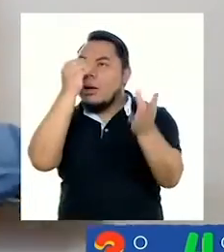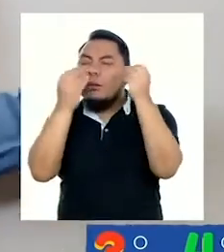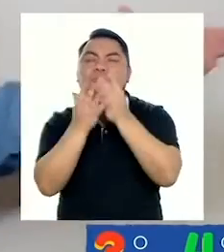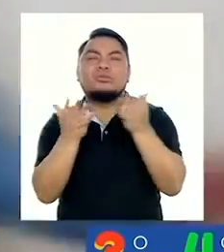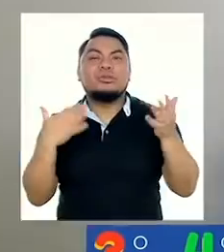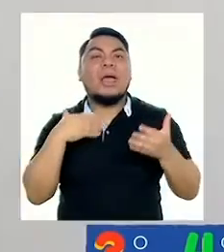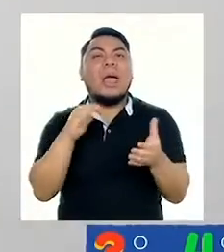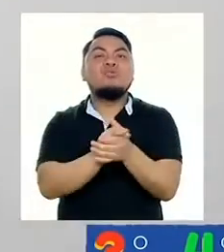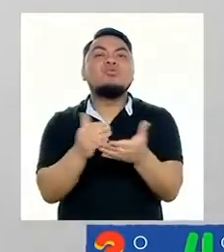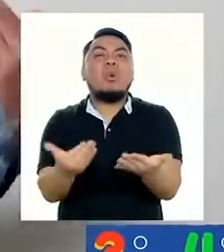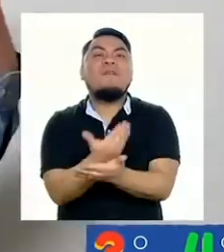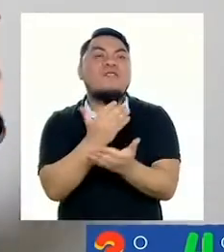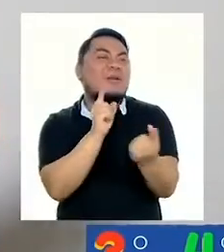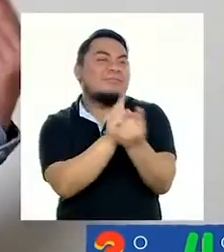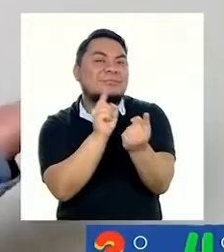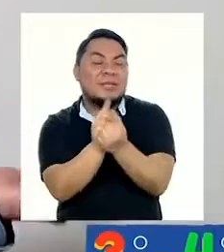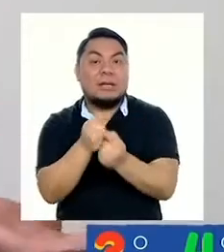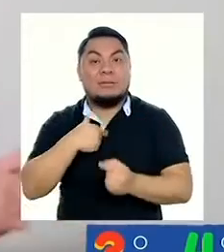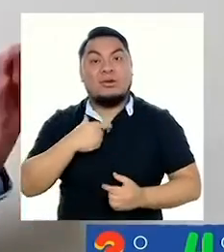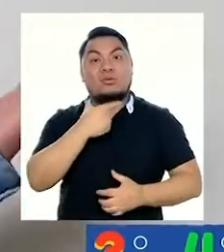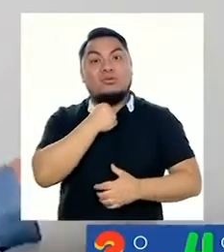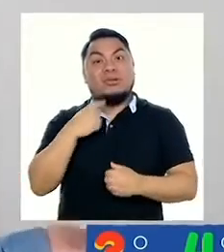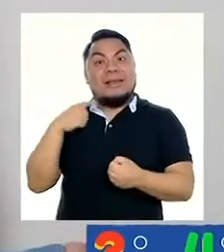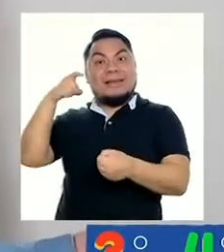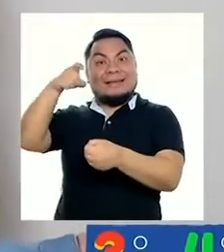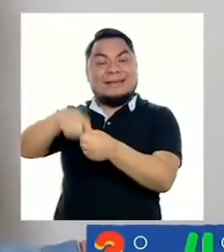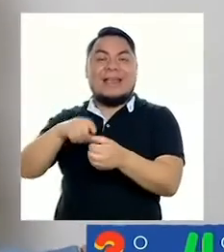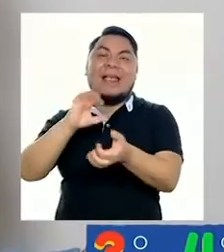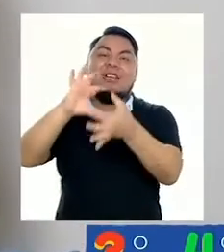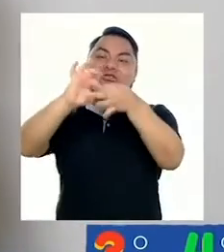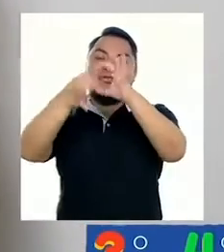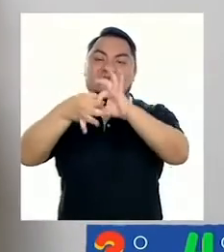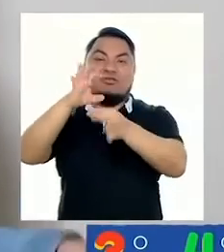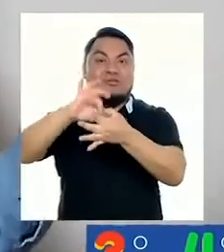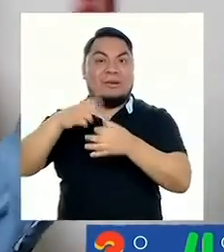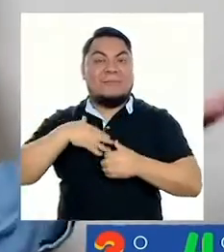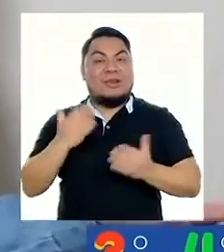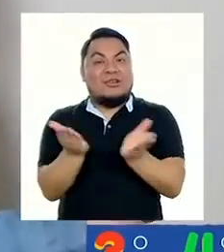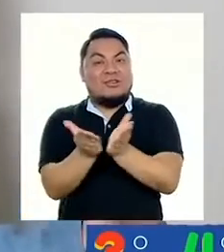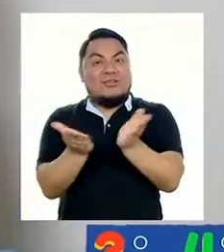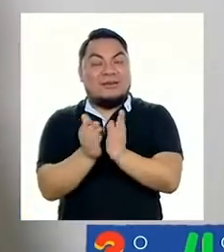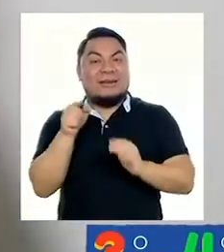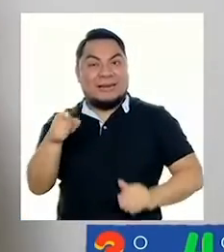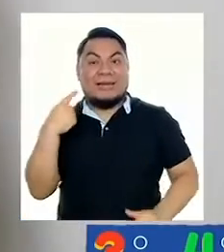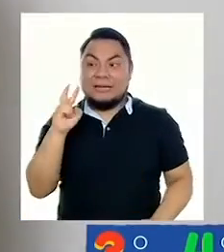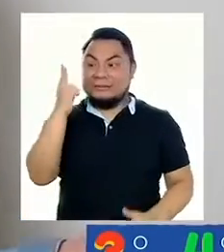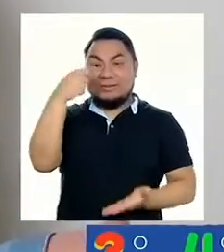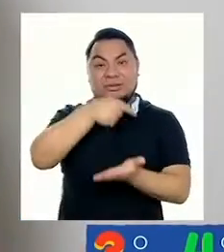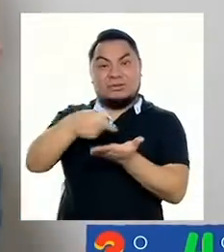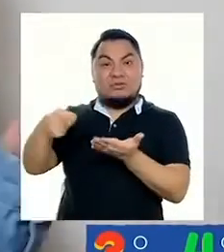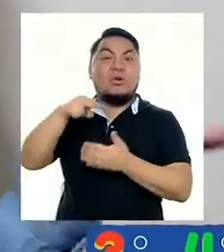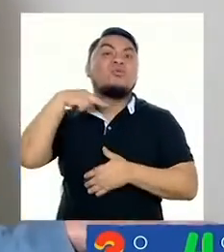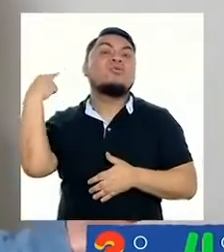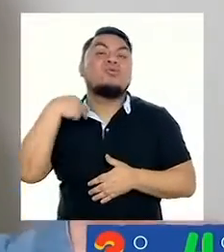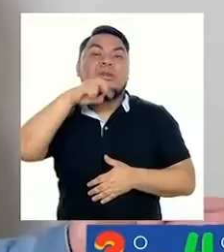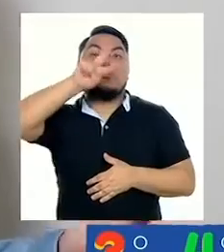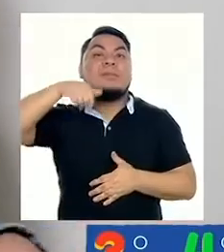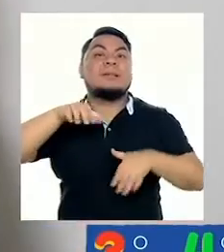hice nuevos amigos. A mí me gusta participar en las Olimpiadas de mi colegio. En la segunda semana de noviembre